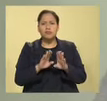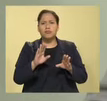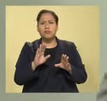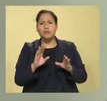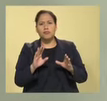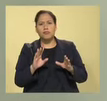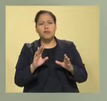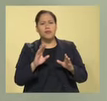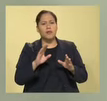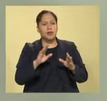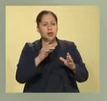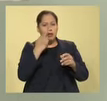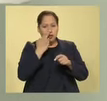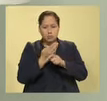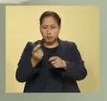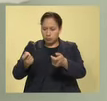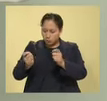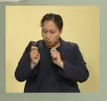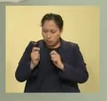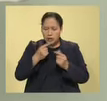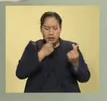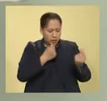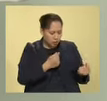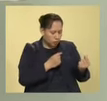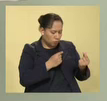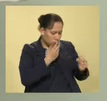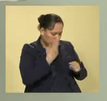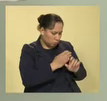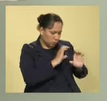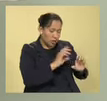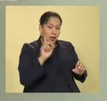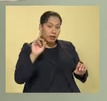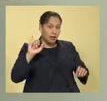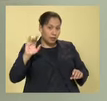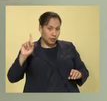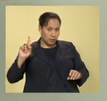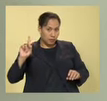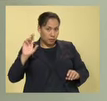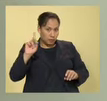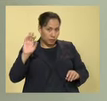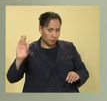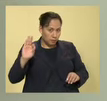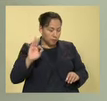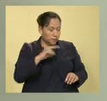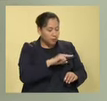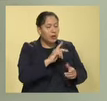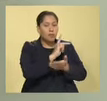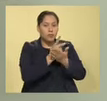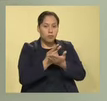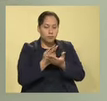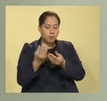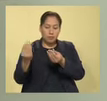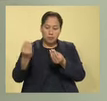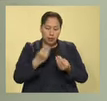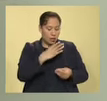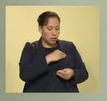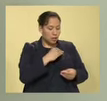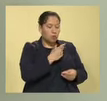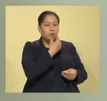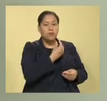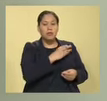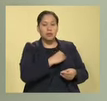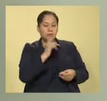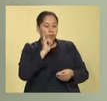bajo su cuidado a miembros menores de edad. El DIF del Distrito Federal lleva a cabo el programa Hijos e